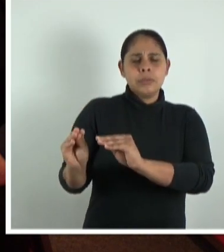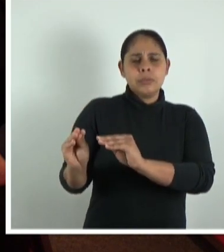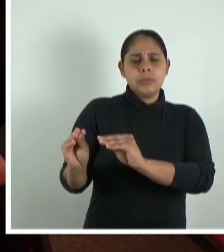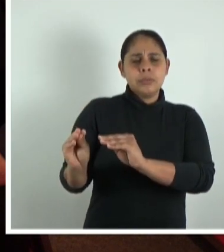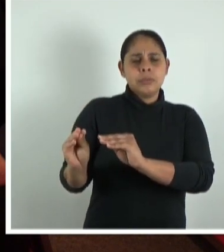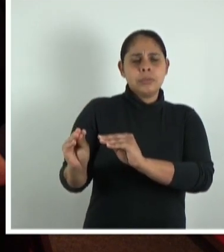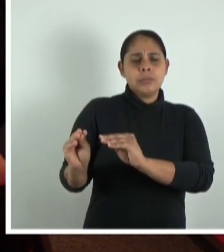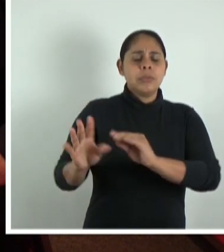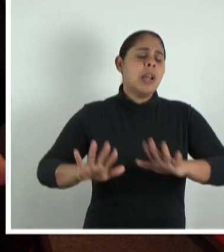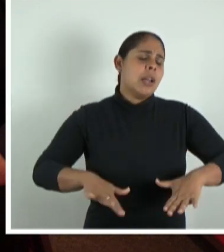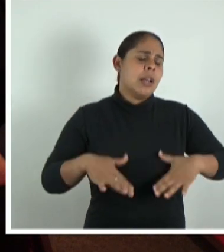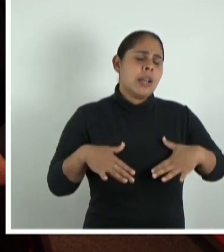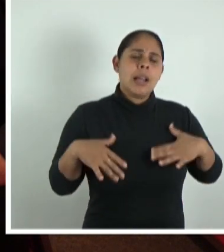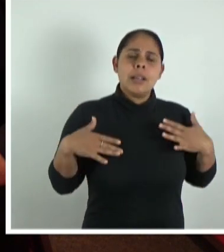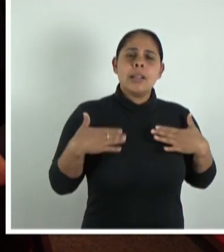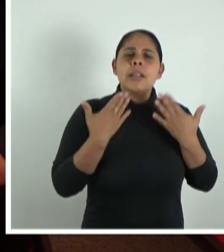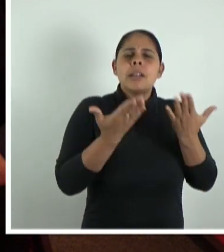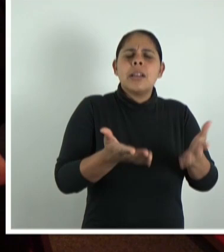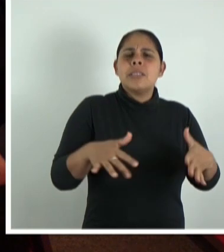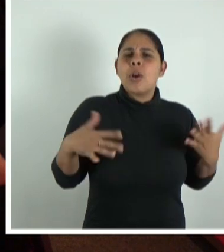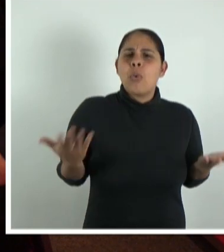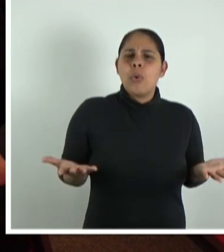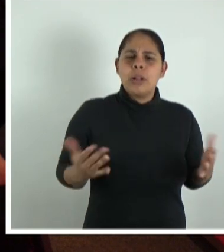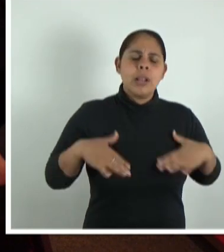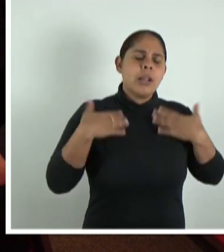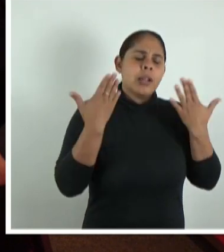la gracia de su Hijo Jesucristo, le ofrece